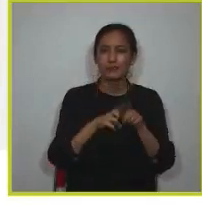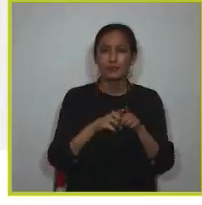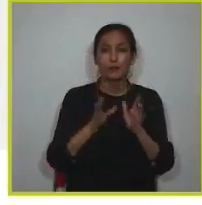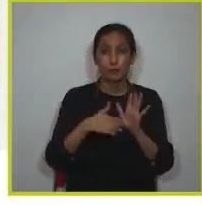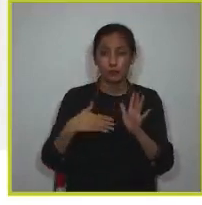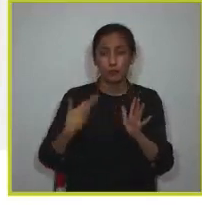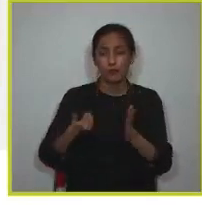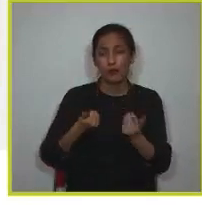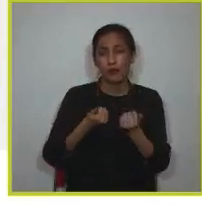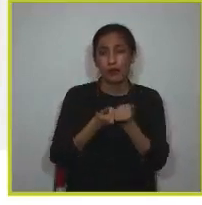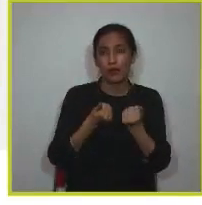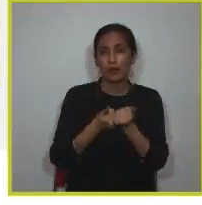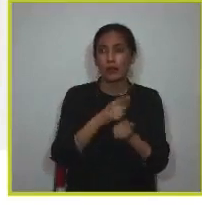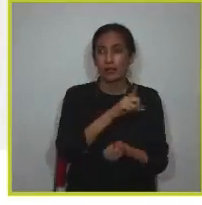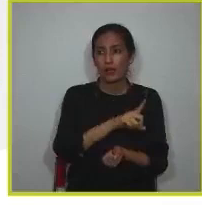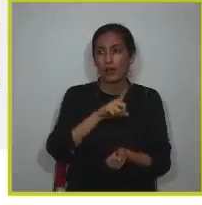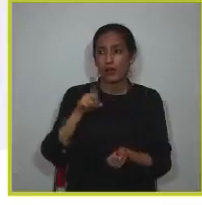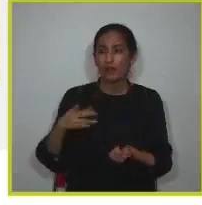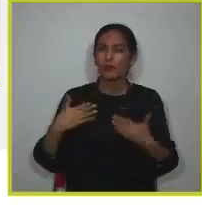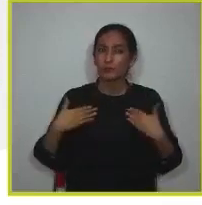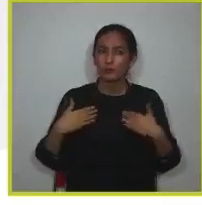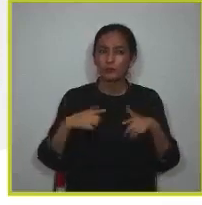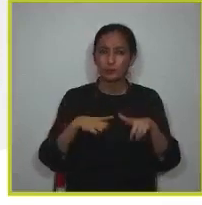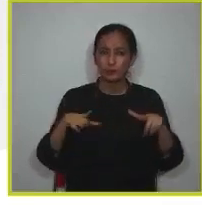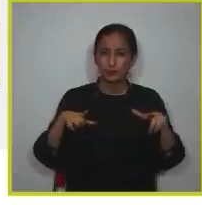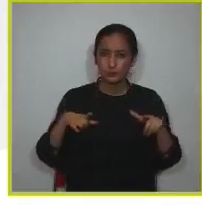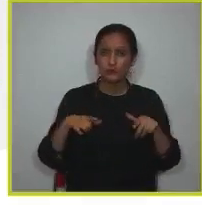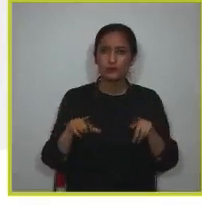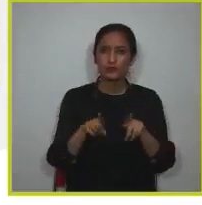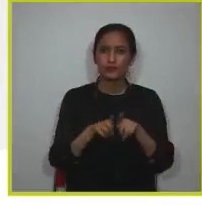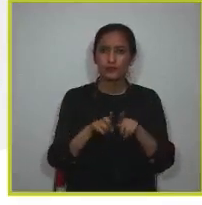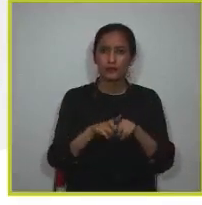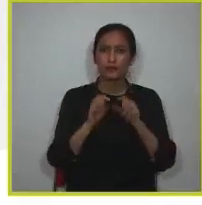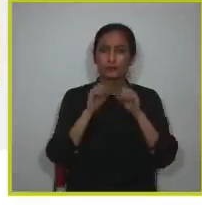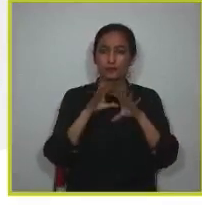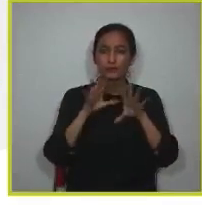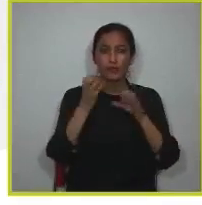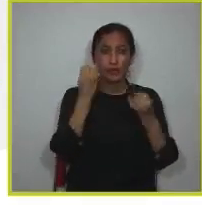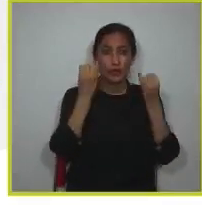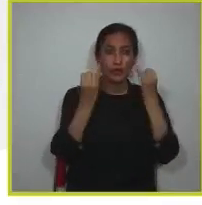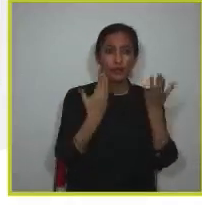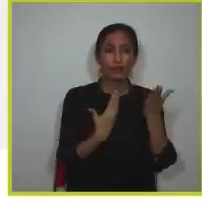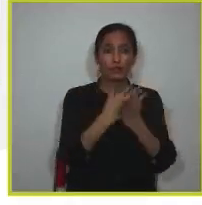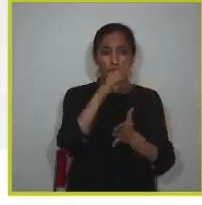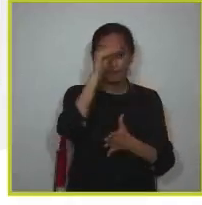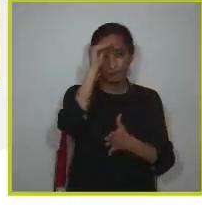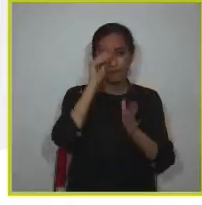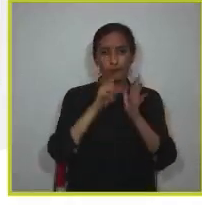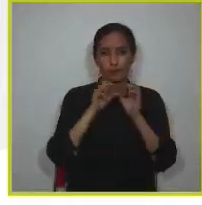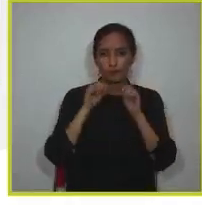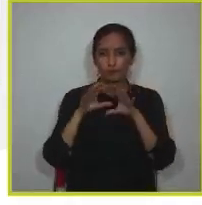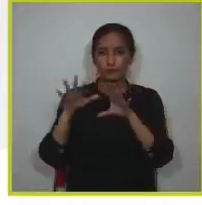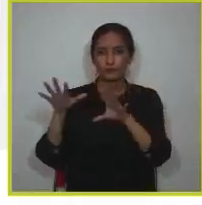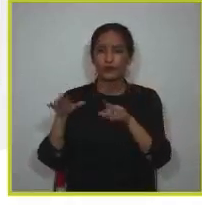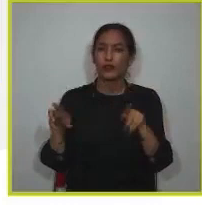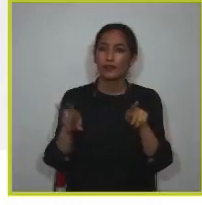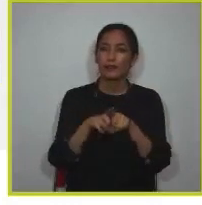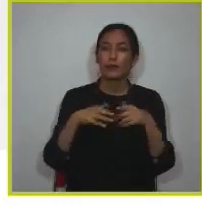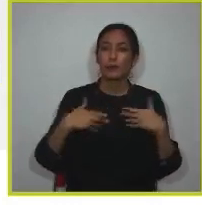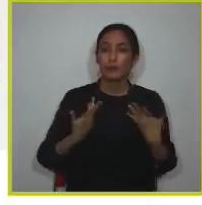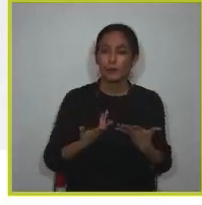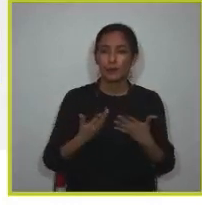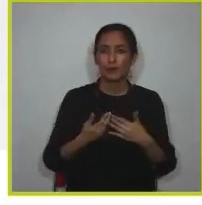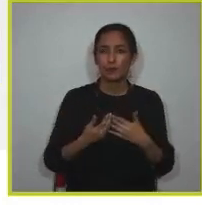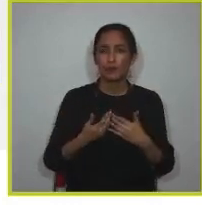contribuir desde cada uno de nuestros espacios a difundir estas iniciativas que son súper buenas y que también podamos